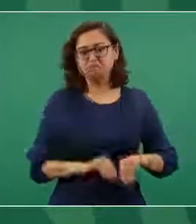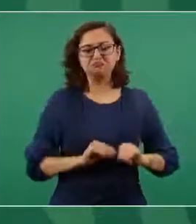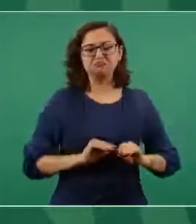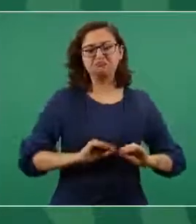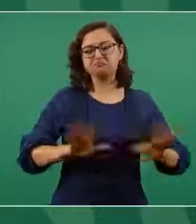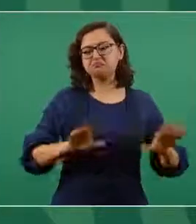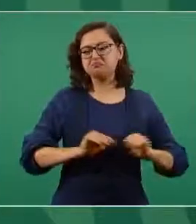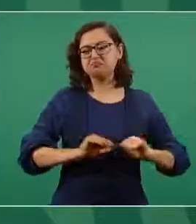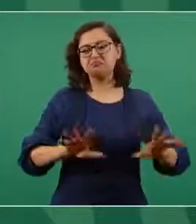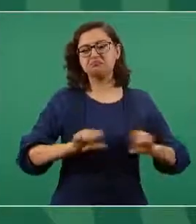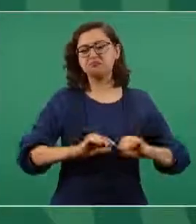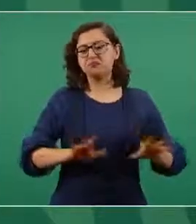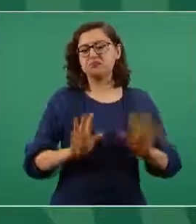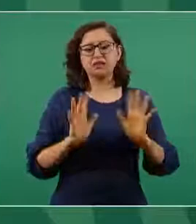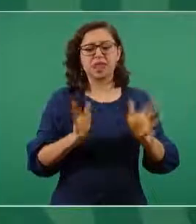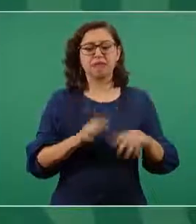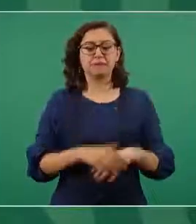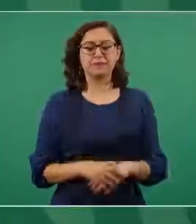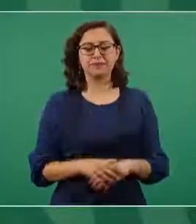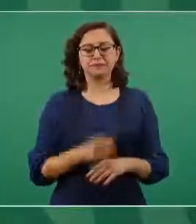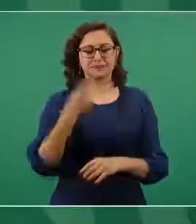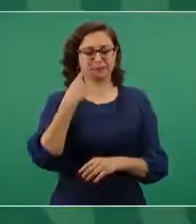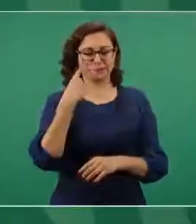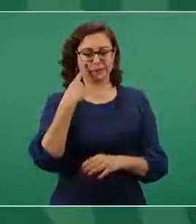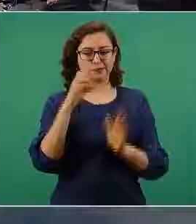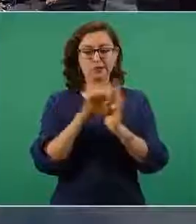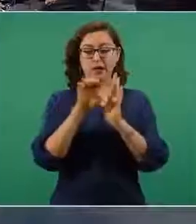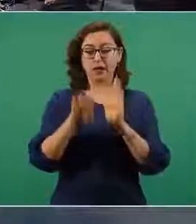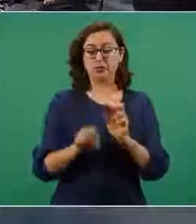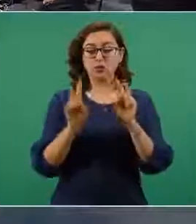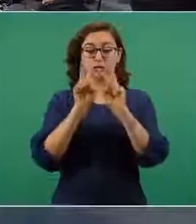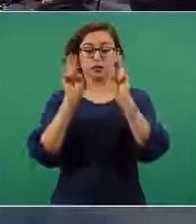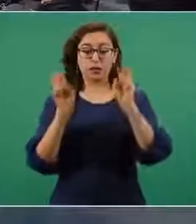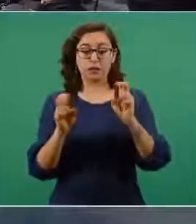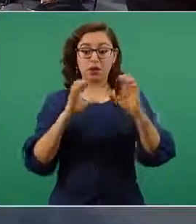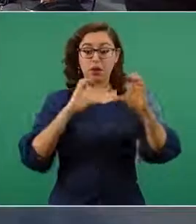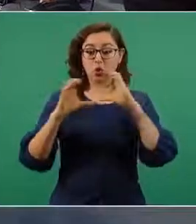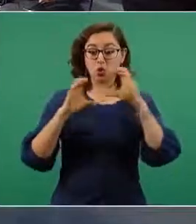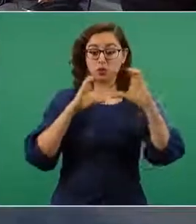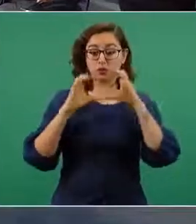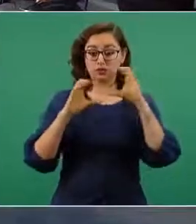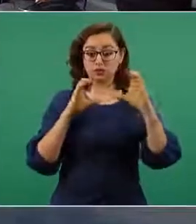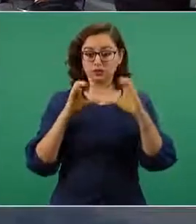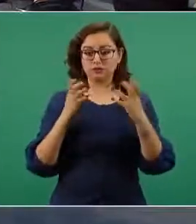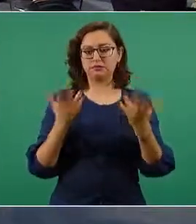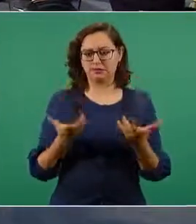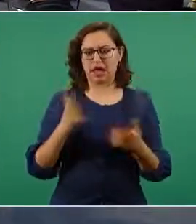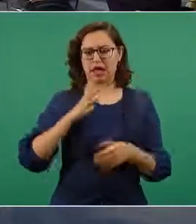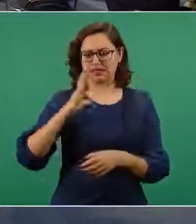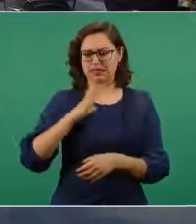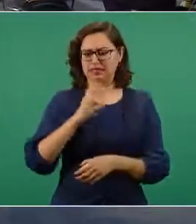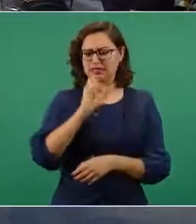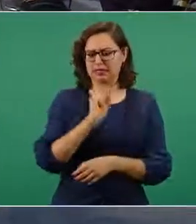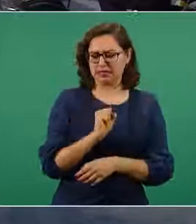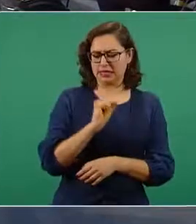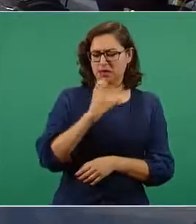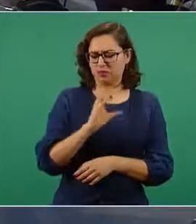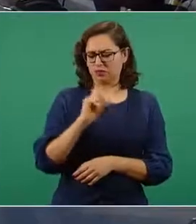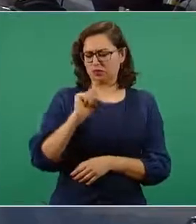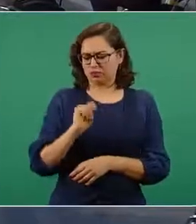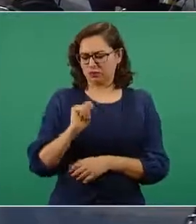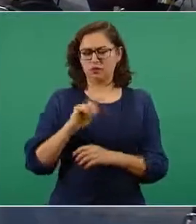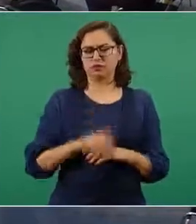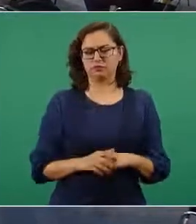Por ejemplo, todo lo que era comunicaciones lo manejaba la Secretaría de Comunicaciones y Transportes.